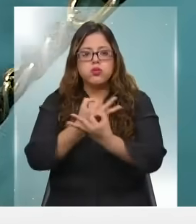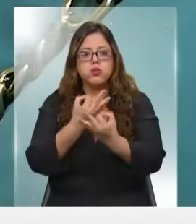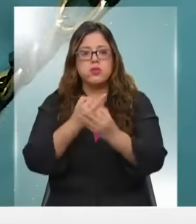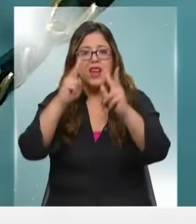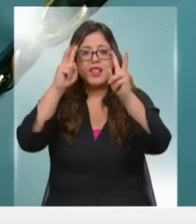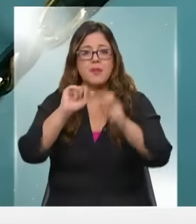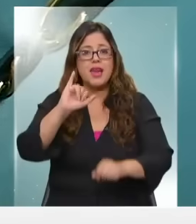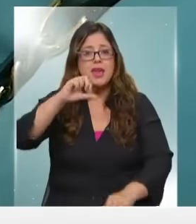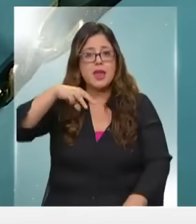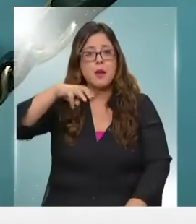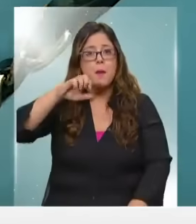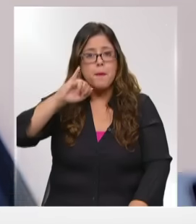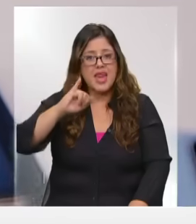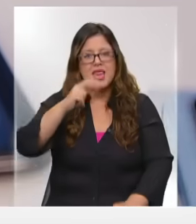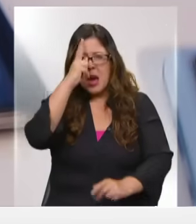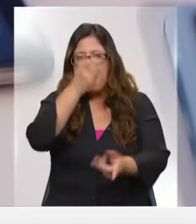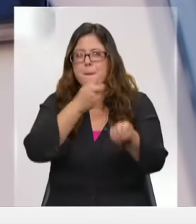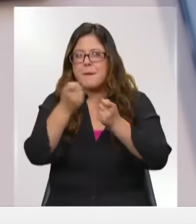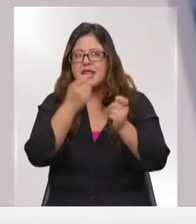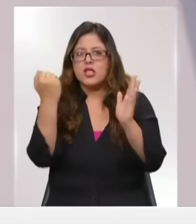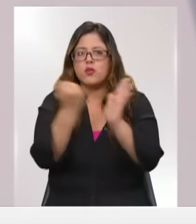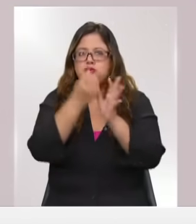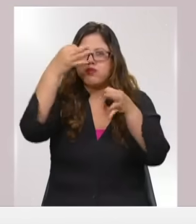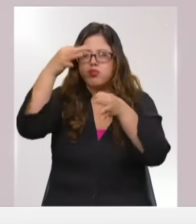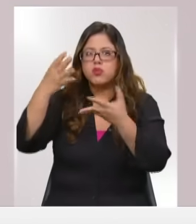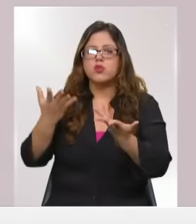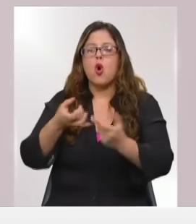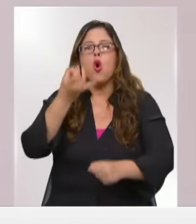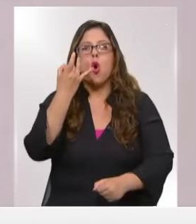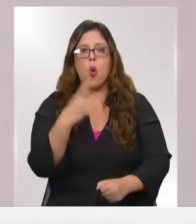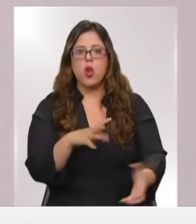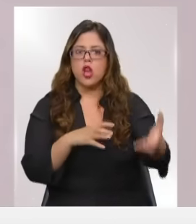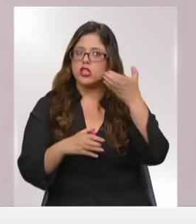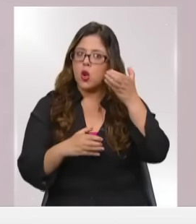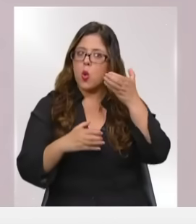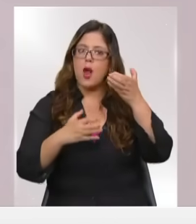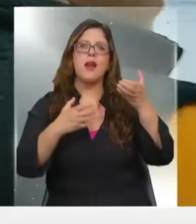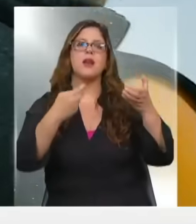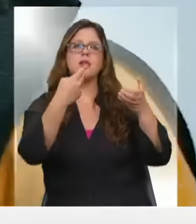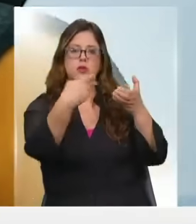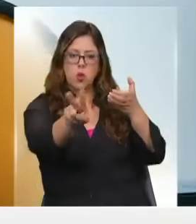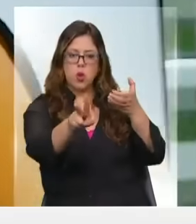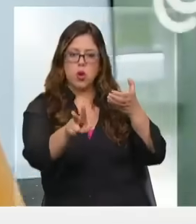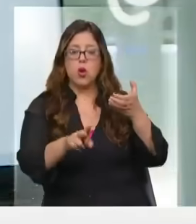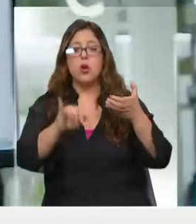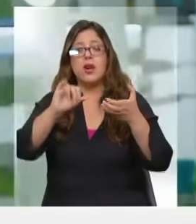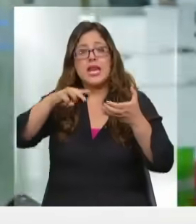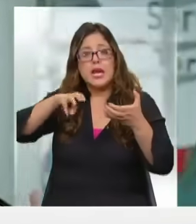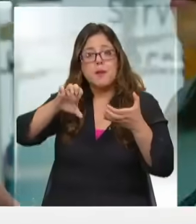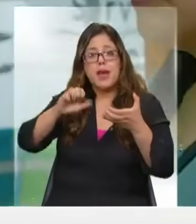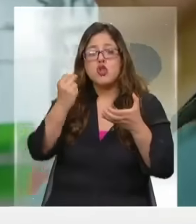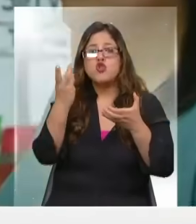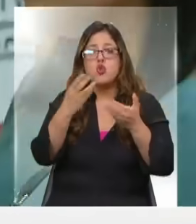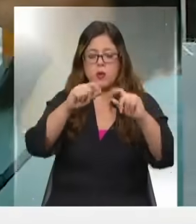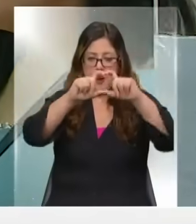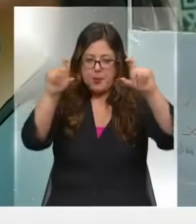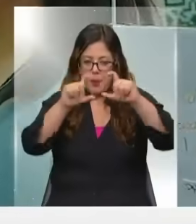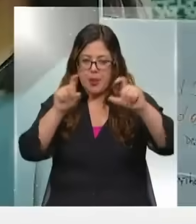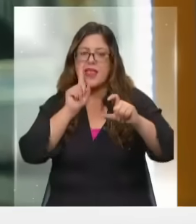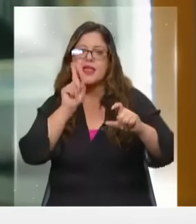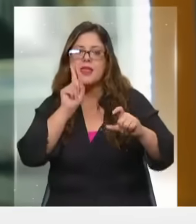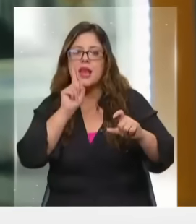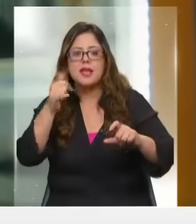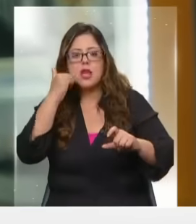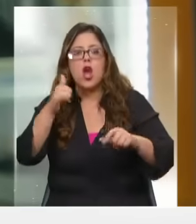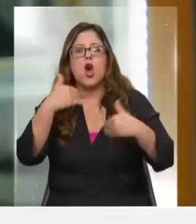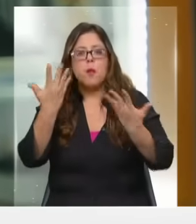IMEI es una especie de patente, un registro único de nuestro celular. El email es el número de serie que traen todos los teléfonos celulares.